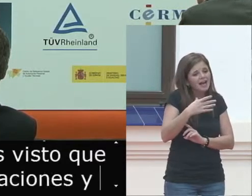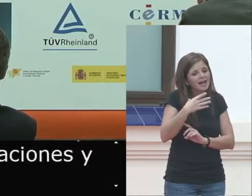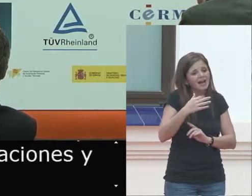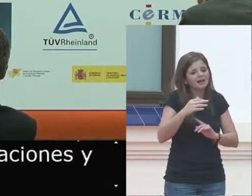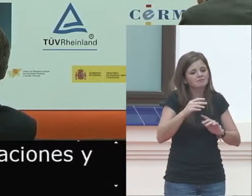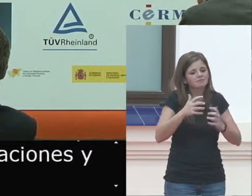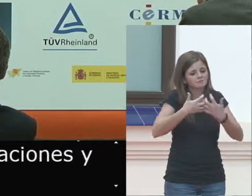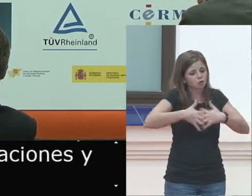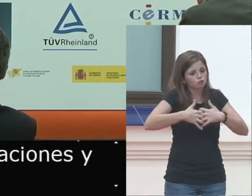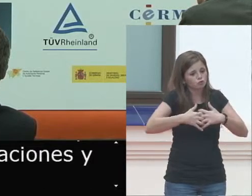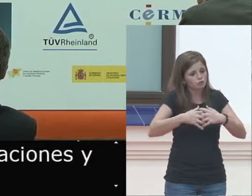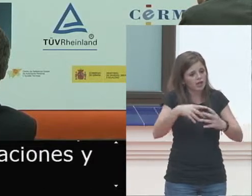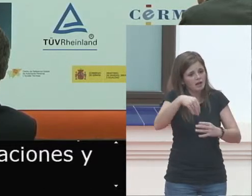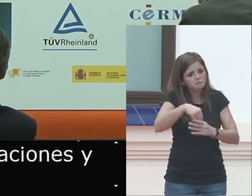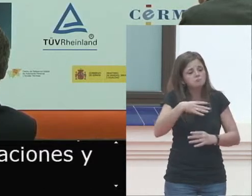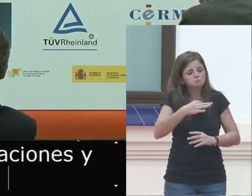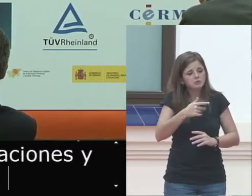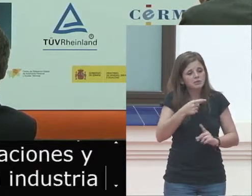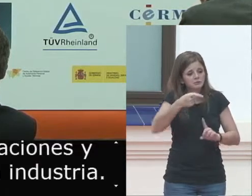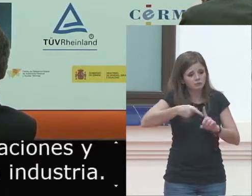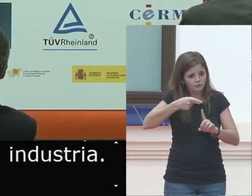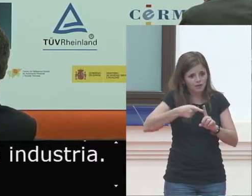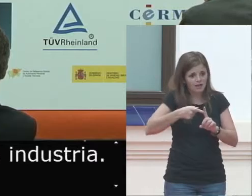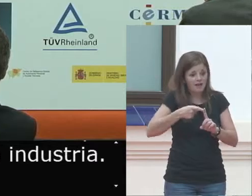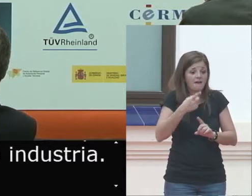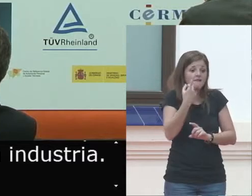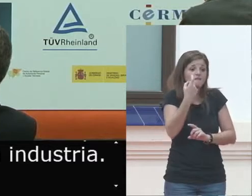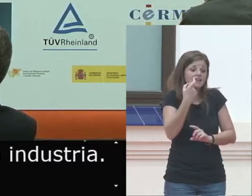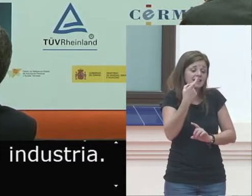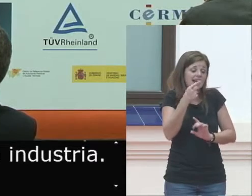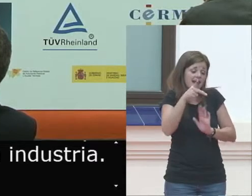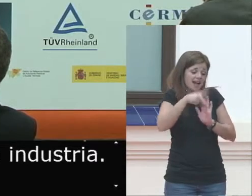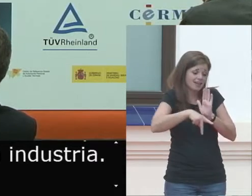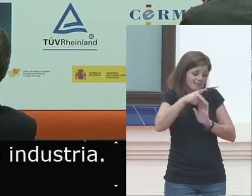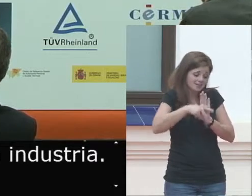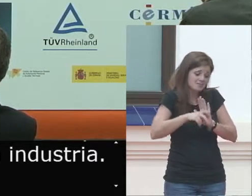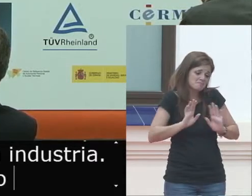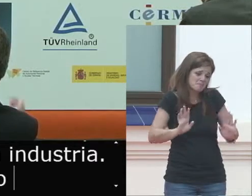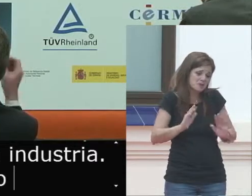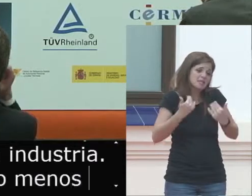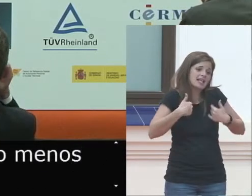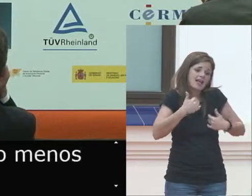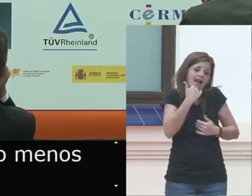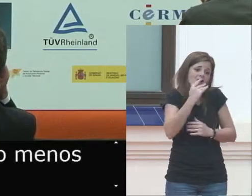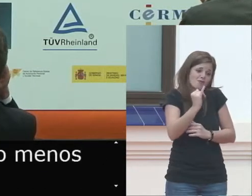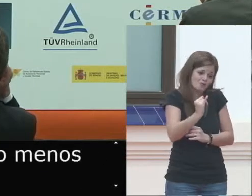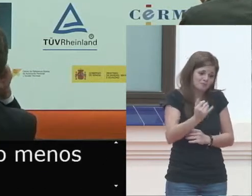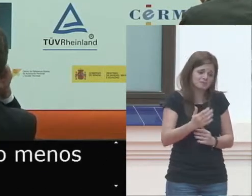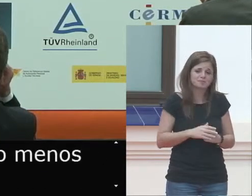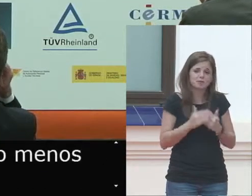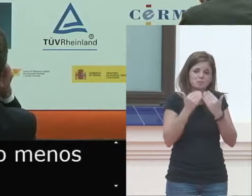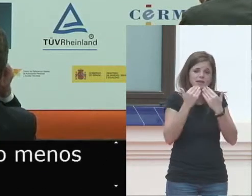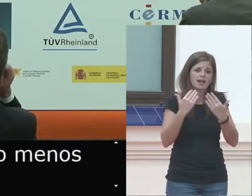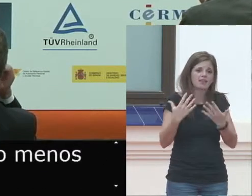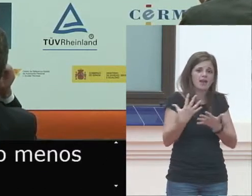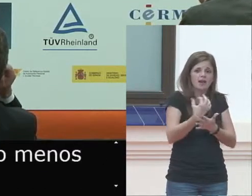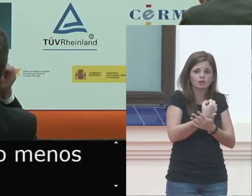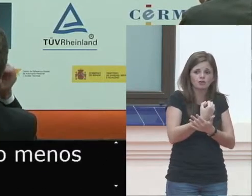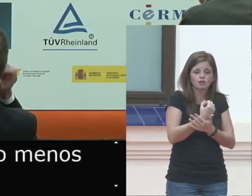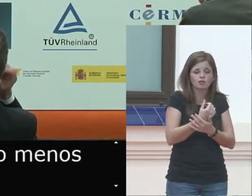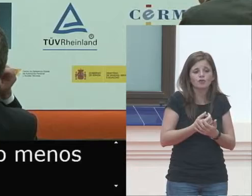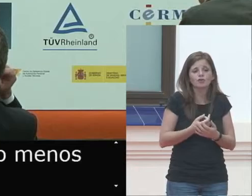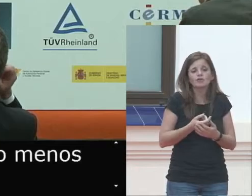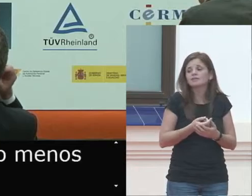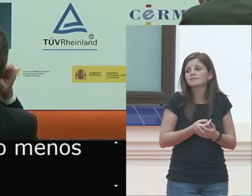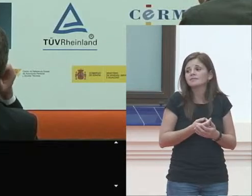la industria. Bueno, ya se pondrá orden, pero por lo menos ya existe el primer punto. Muchas gracias a todos. Quisiera dar las gracias también, para